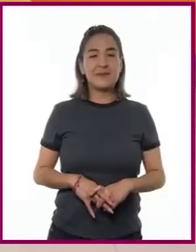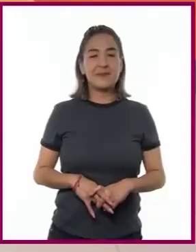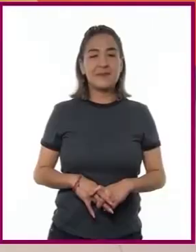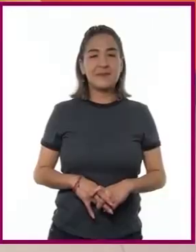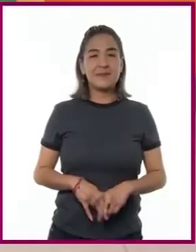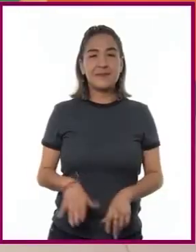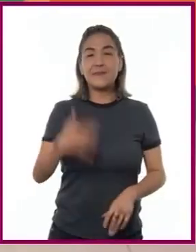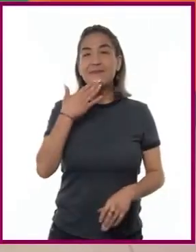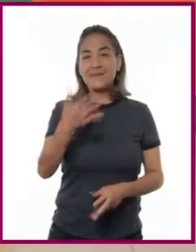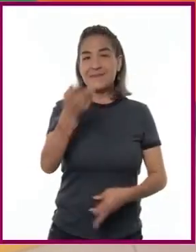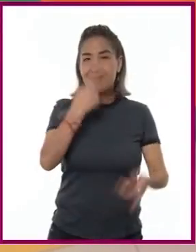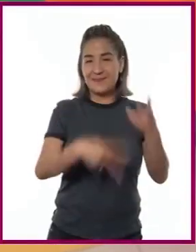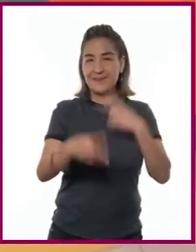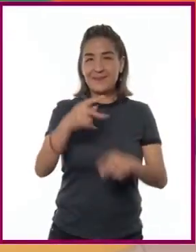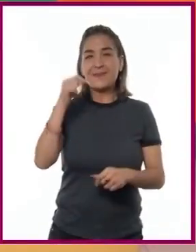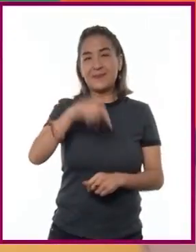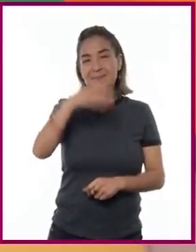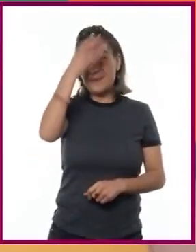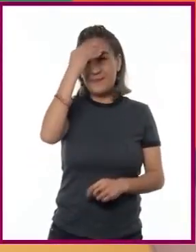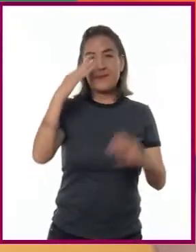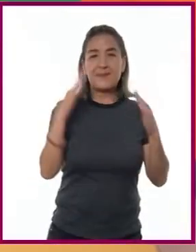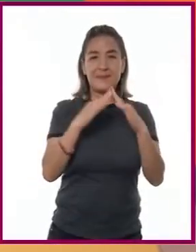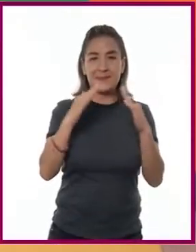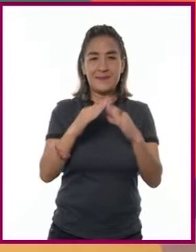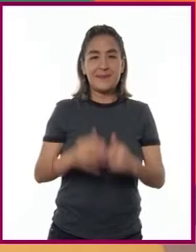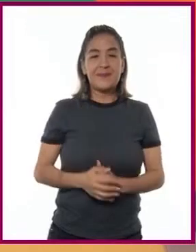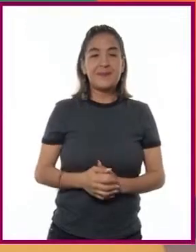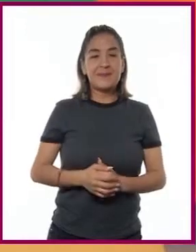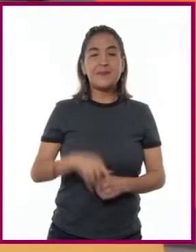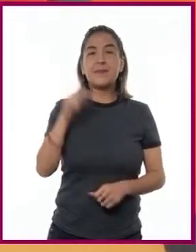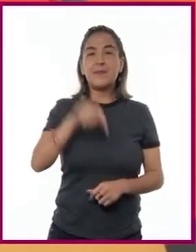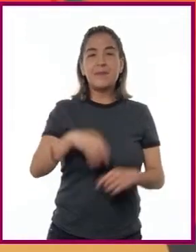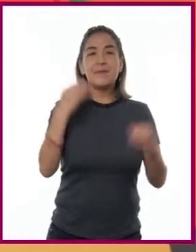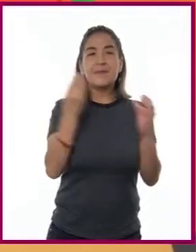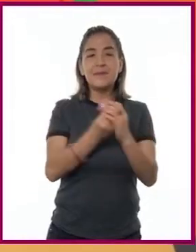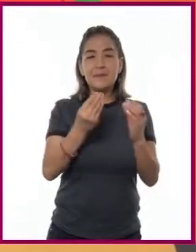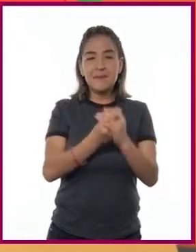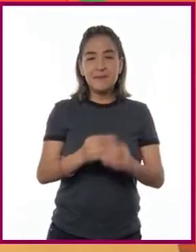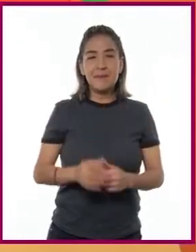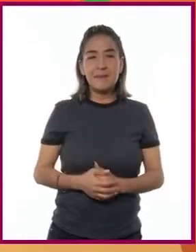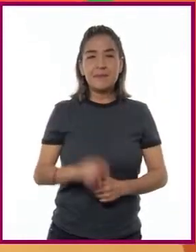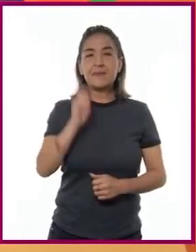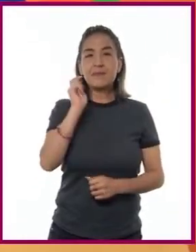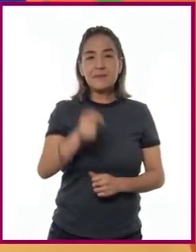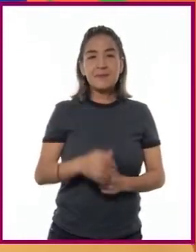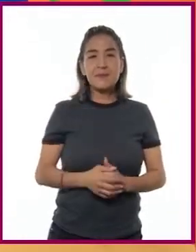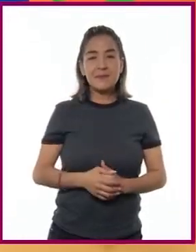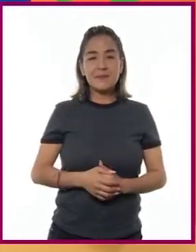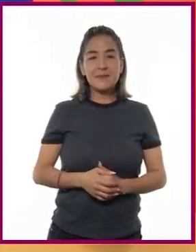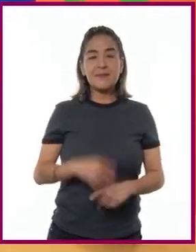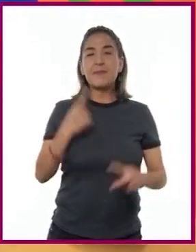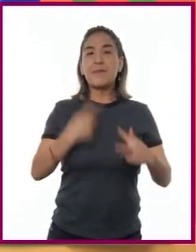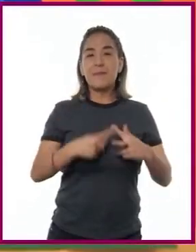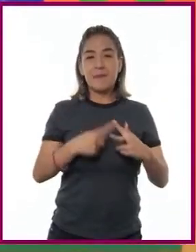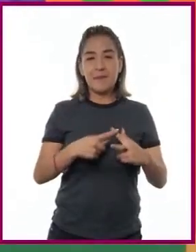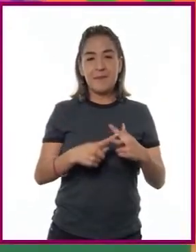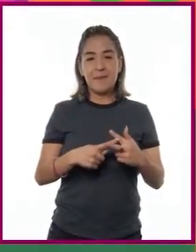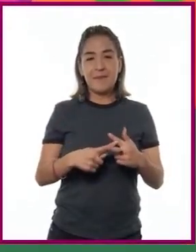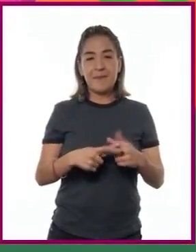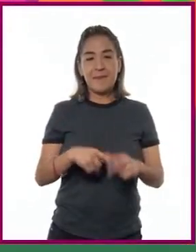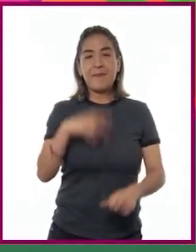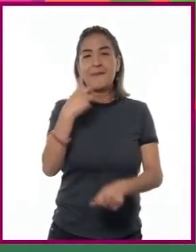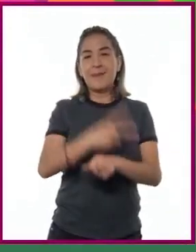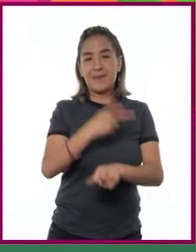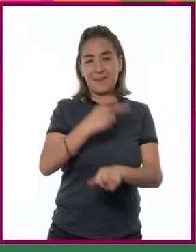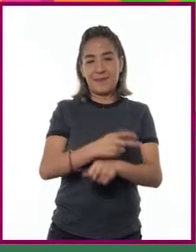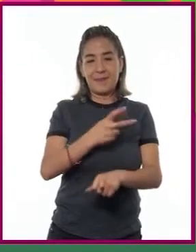Les doy la bienvenida a Aprende en Casa. Esta sesión corresponde a la asignatura de Matemáticas para